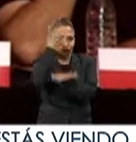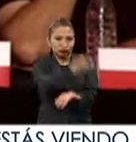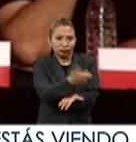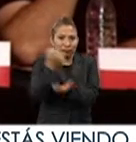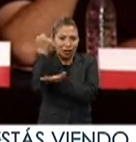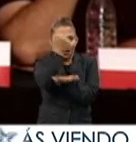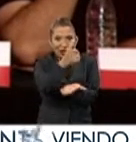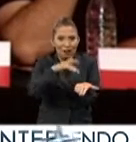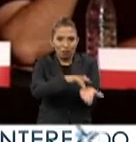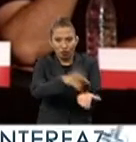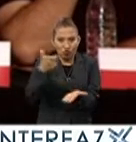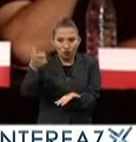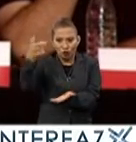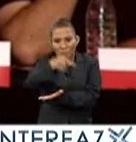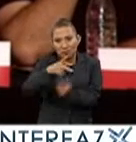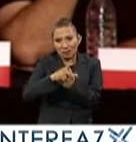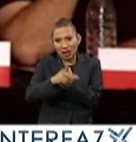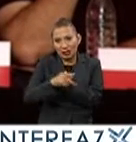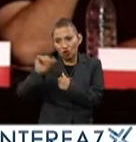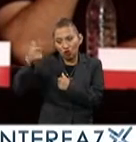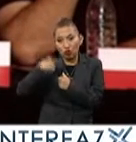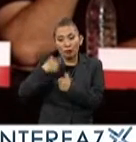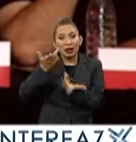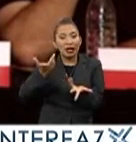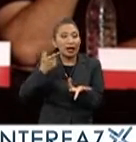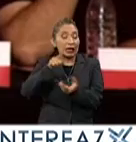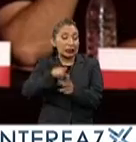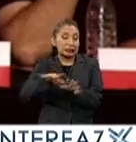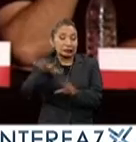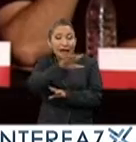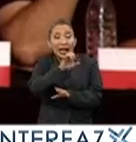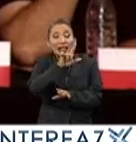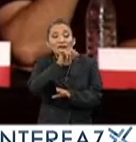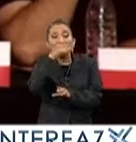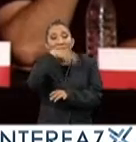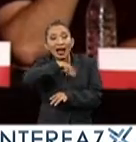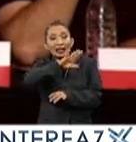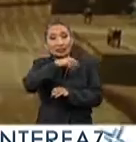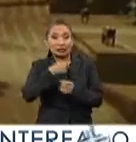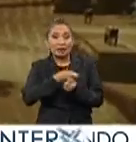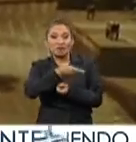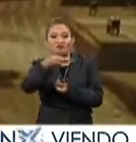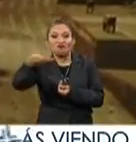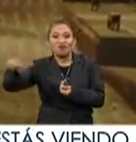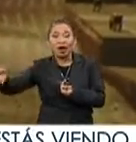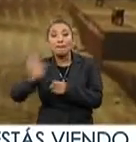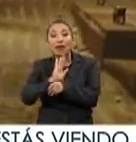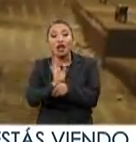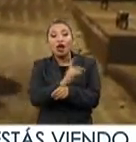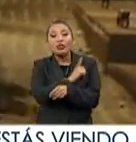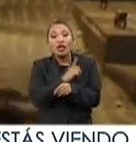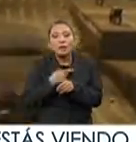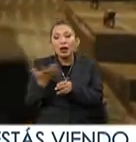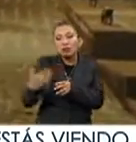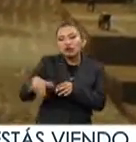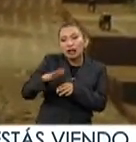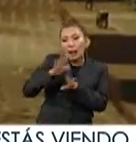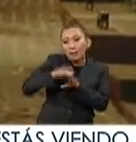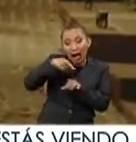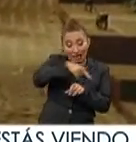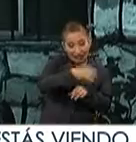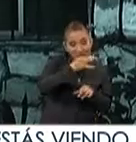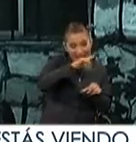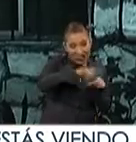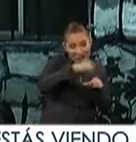financiamiento, pero creo que también el elefante blanco en la habitación es la distribución. Las películas tienen que encontrar un mercado más allá de